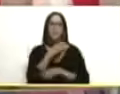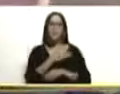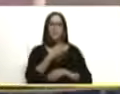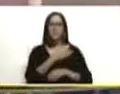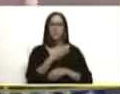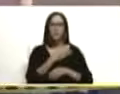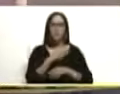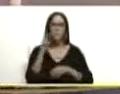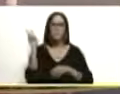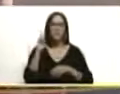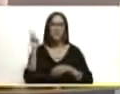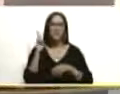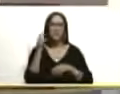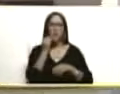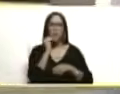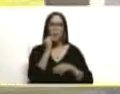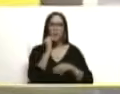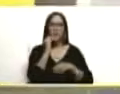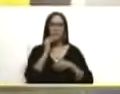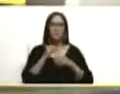misión Venezuela Joven.